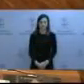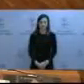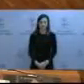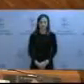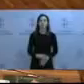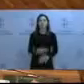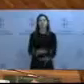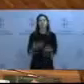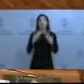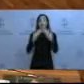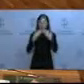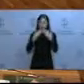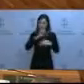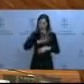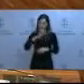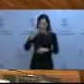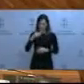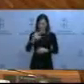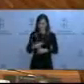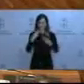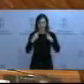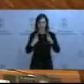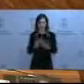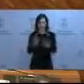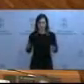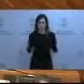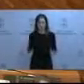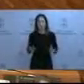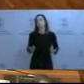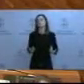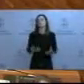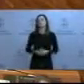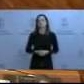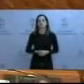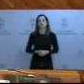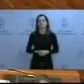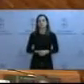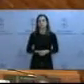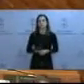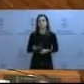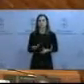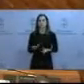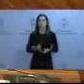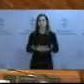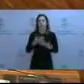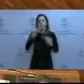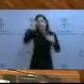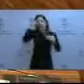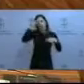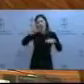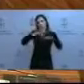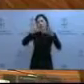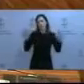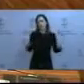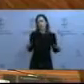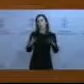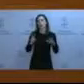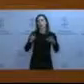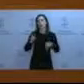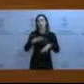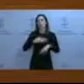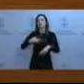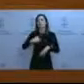Muchas gracias, señor presidente. Señorías, es evidente, ¿no?, que decir evidencias que una de las funciones de esta